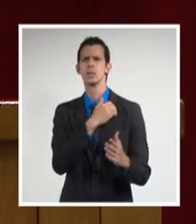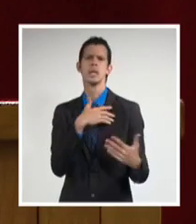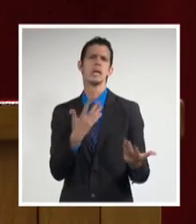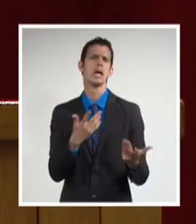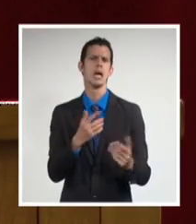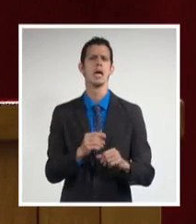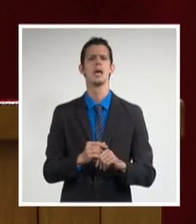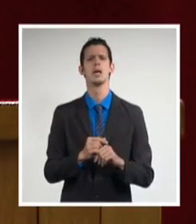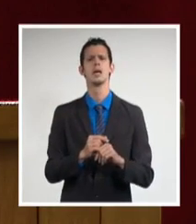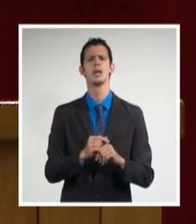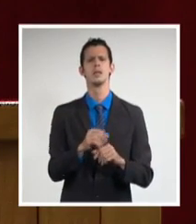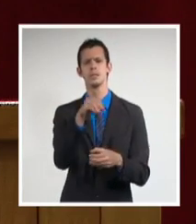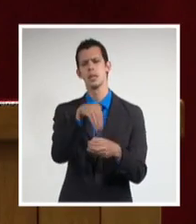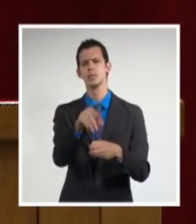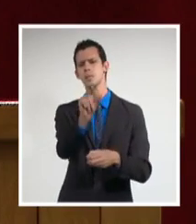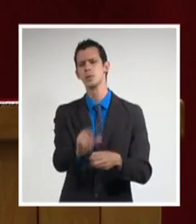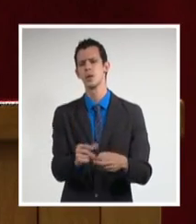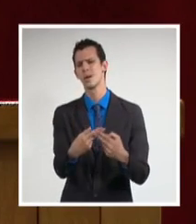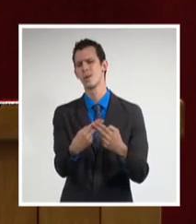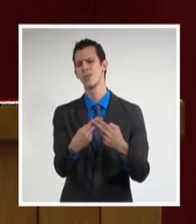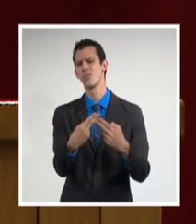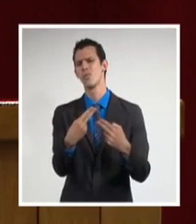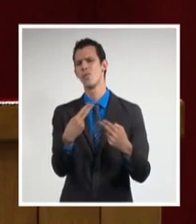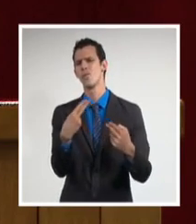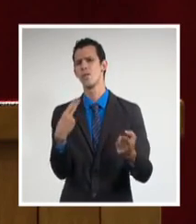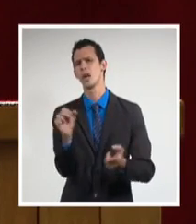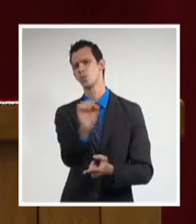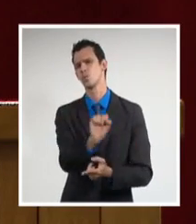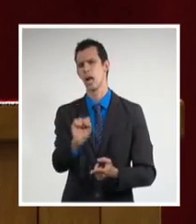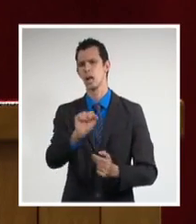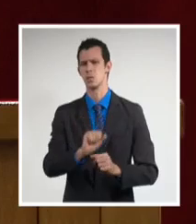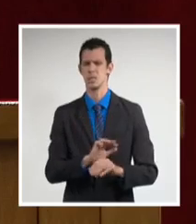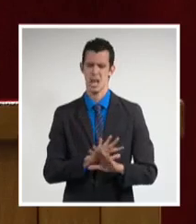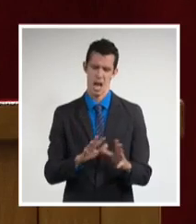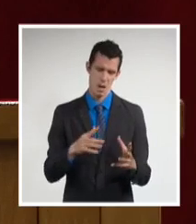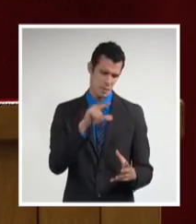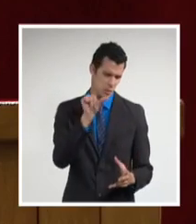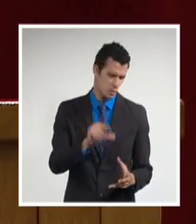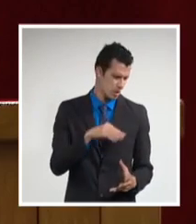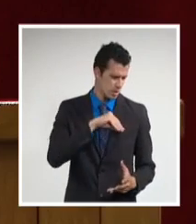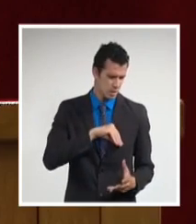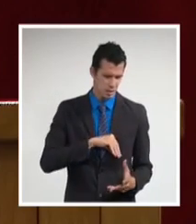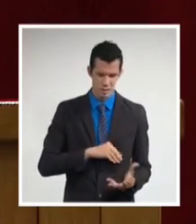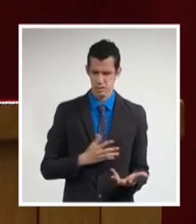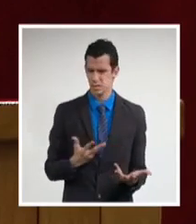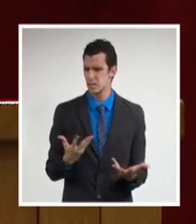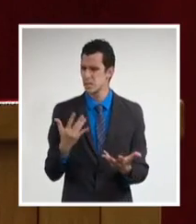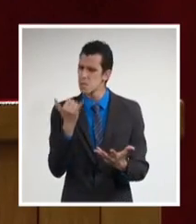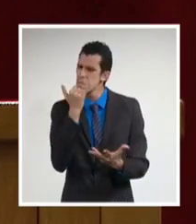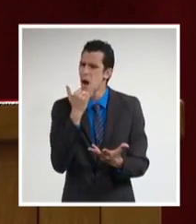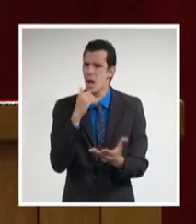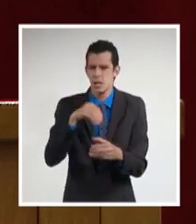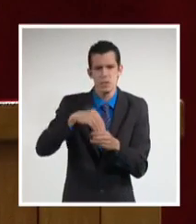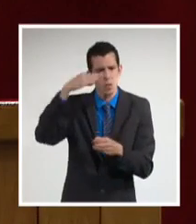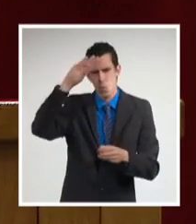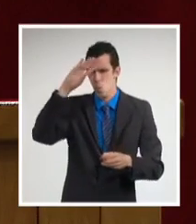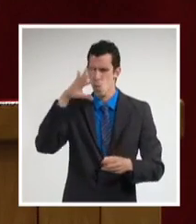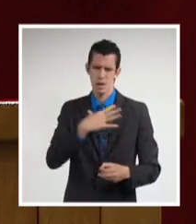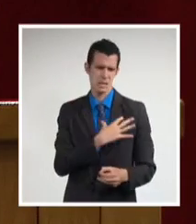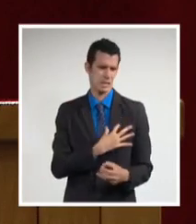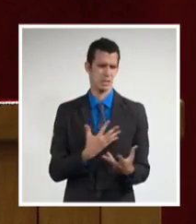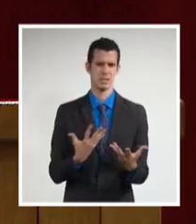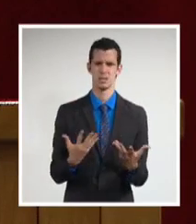del socialismo cubano, en combinación con una estrategia nunca abandonada en la subversión antisocialista, el arte